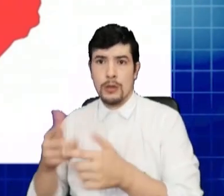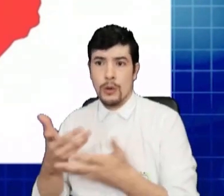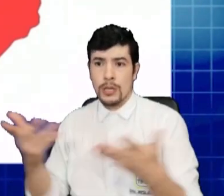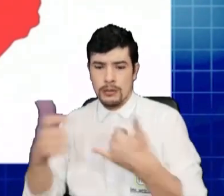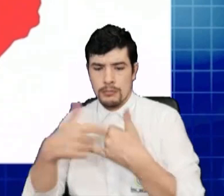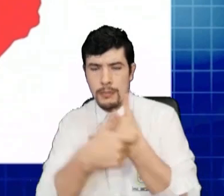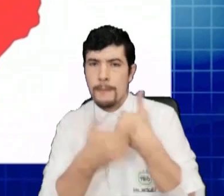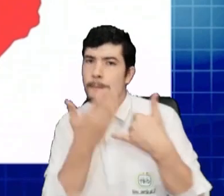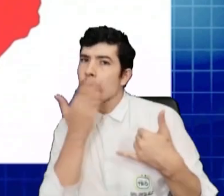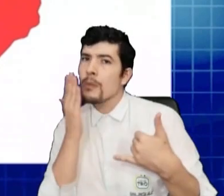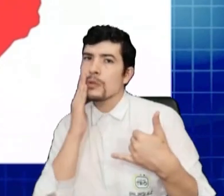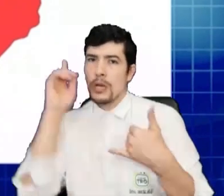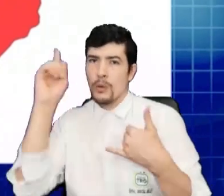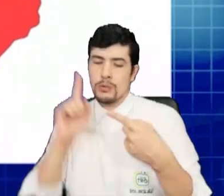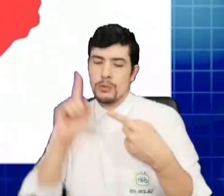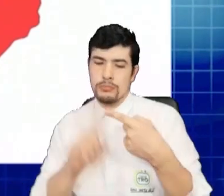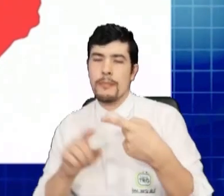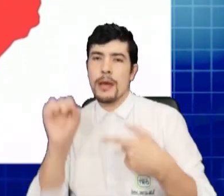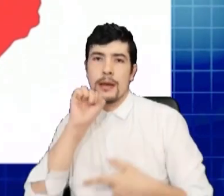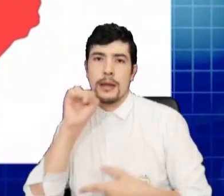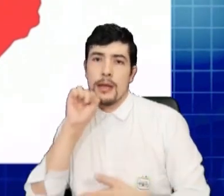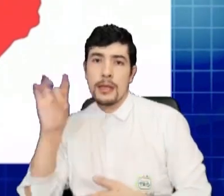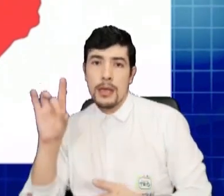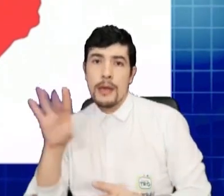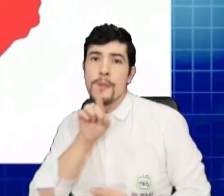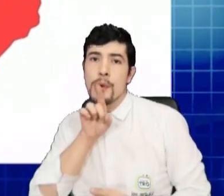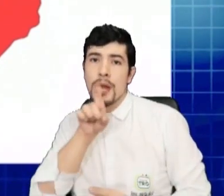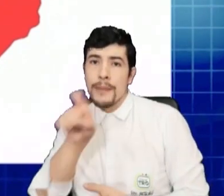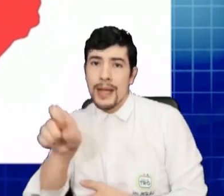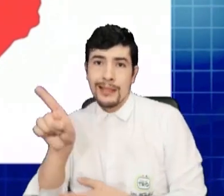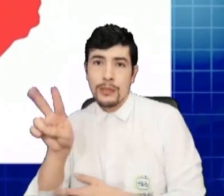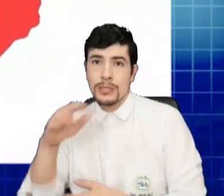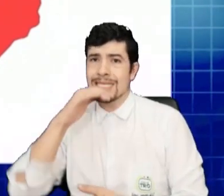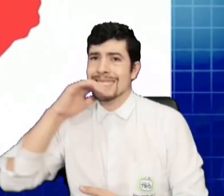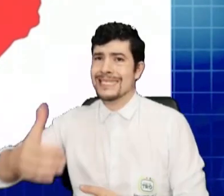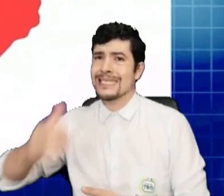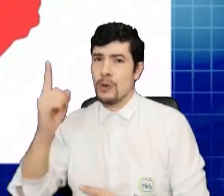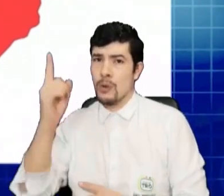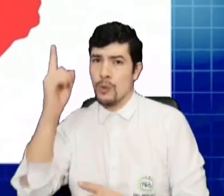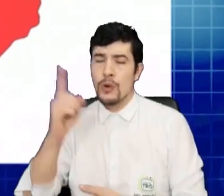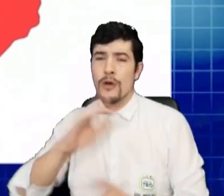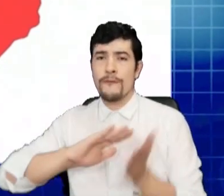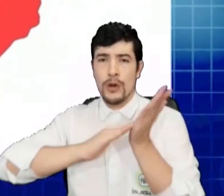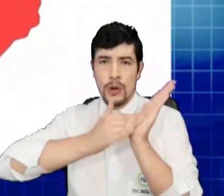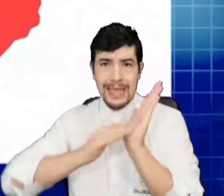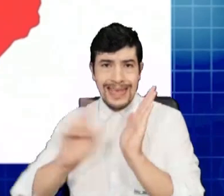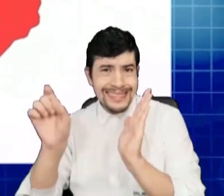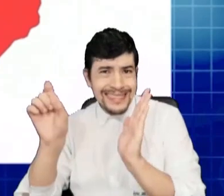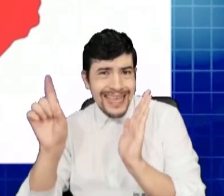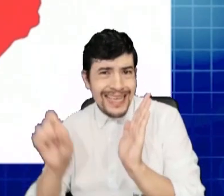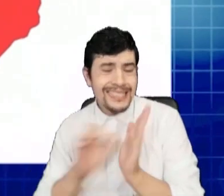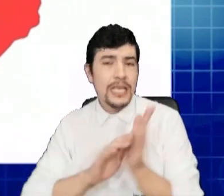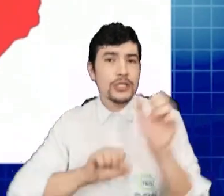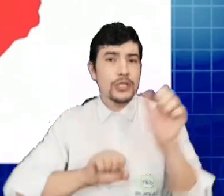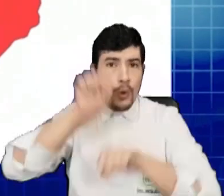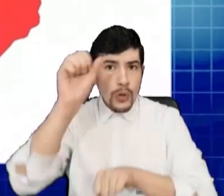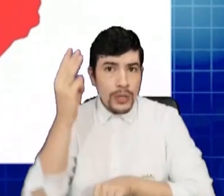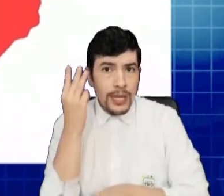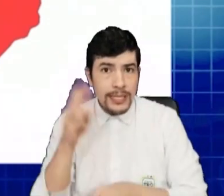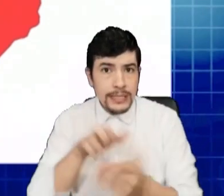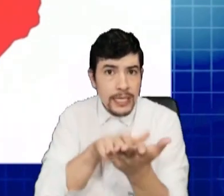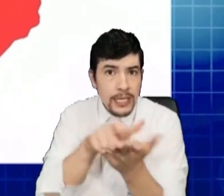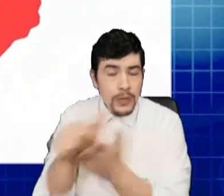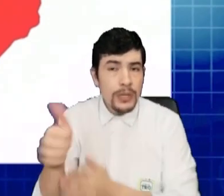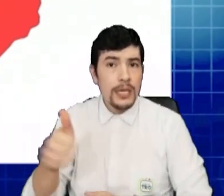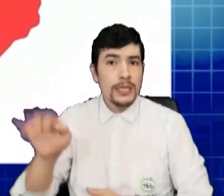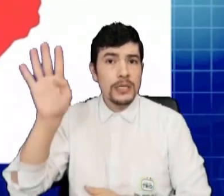1 barrancabermeja 15 bucaramanga 12 cimitarra 1 floridablanca 6 el socorro 3 girón 19